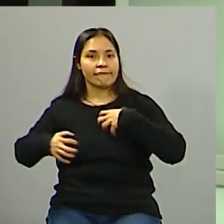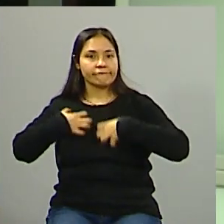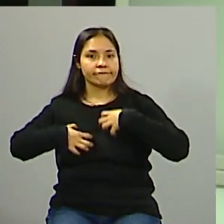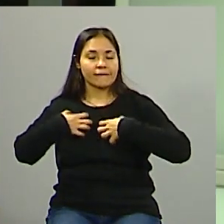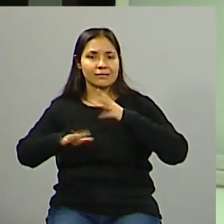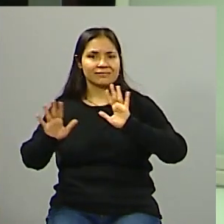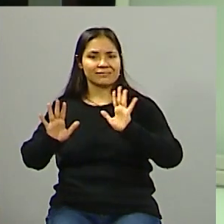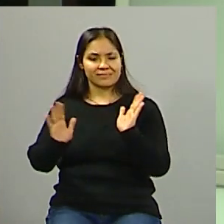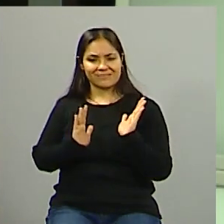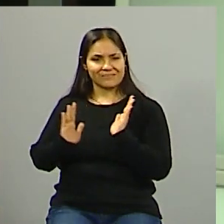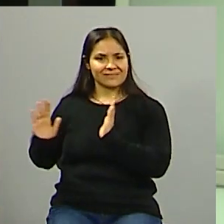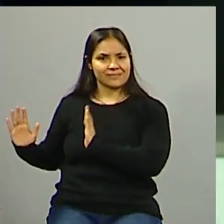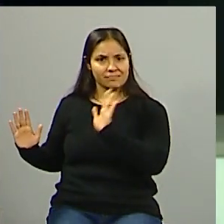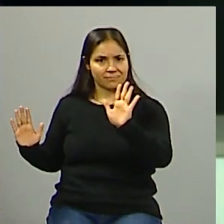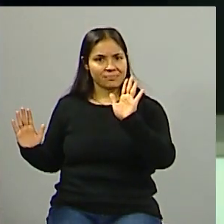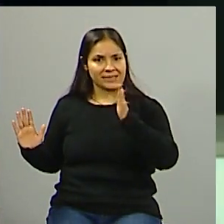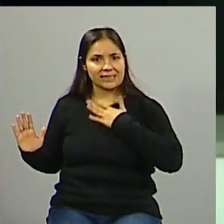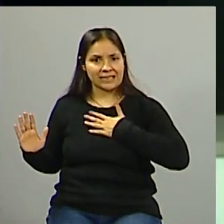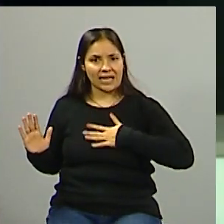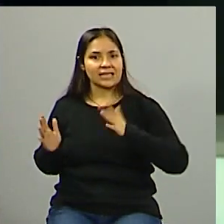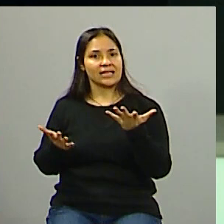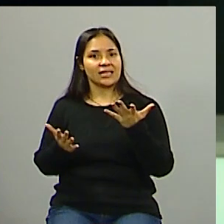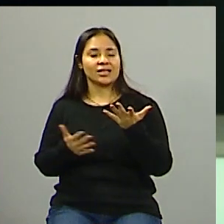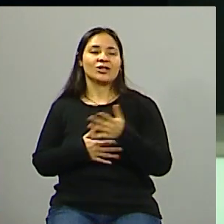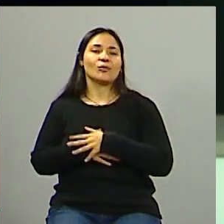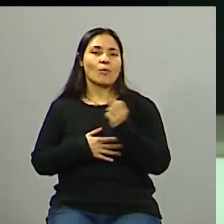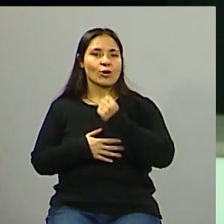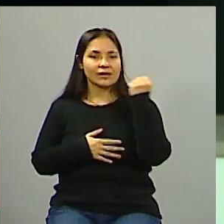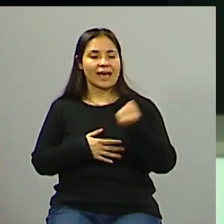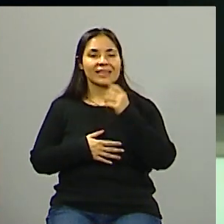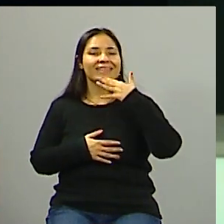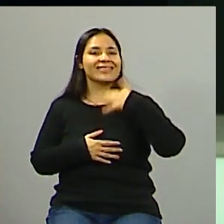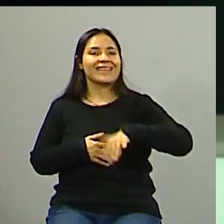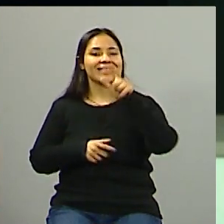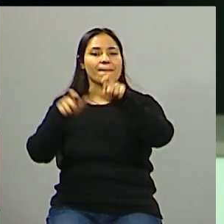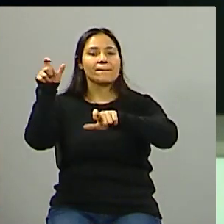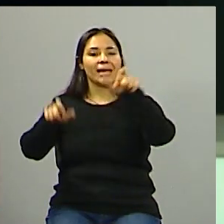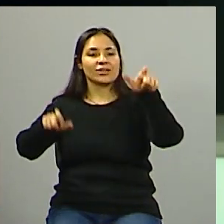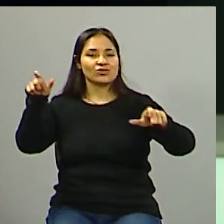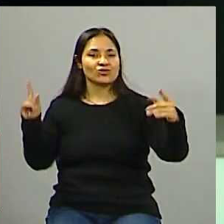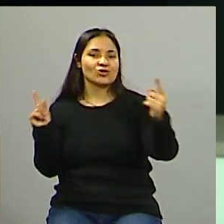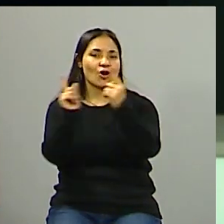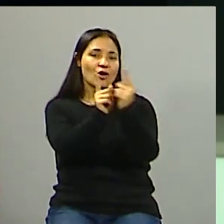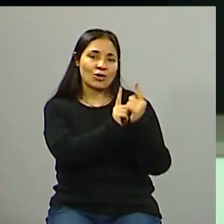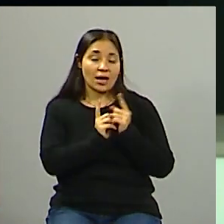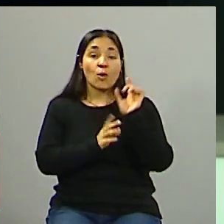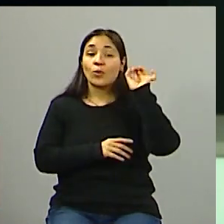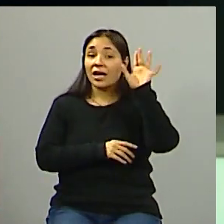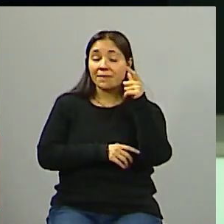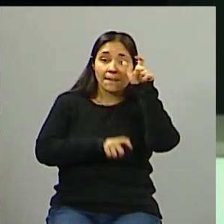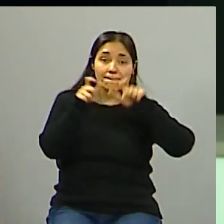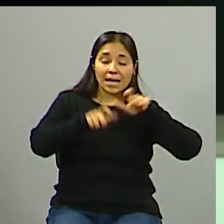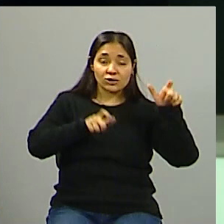nos deshumanice. Exactamente. Que tampoco yo creo que tiene que ver con los empleados y con las empleadas, sino que muchas veces